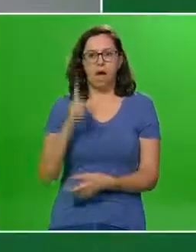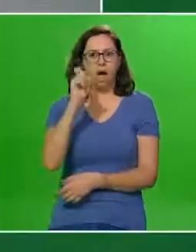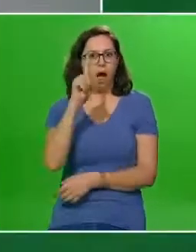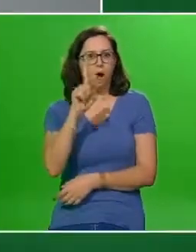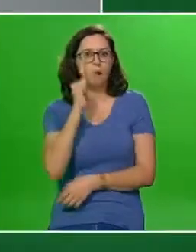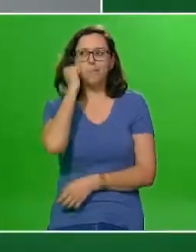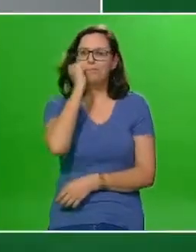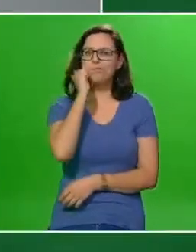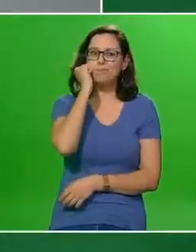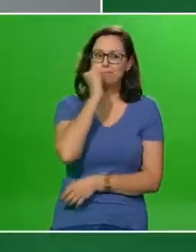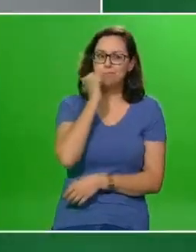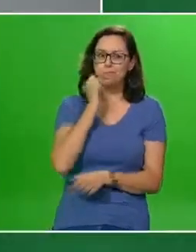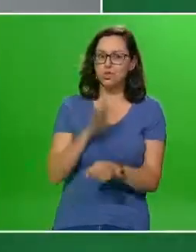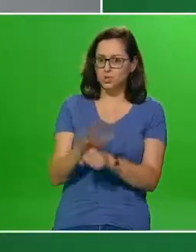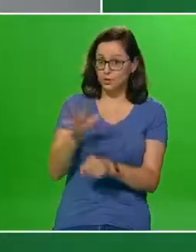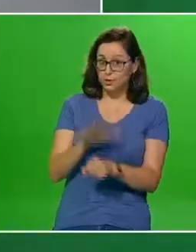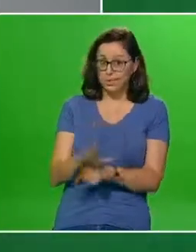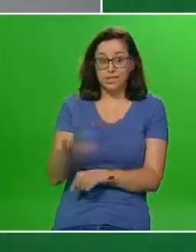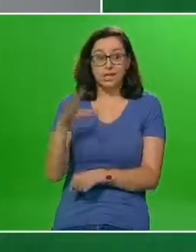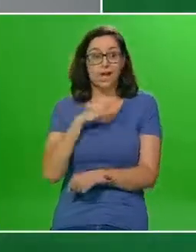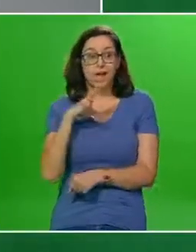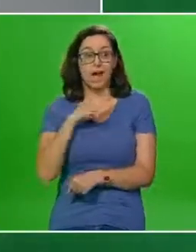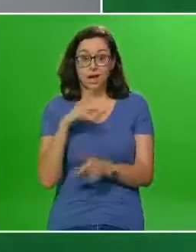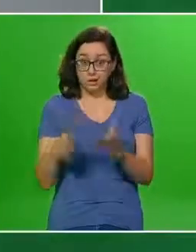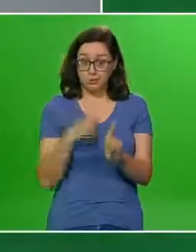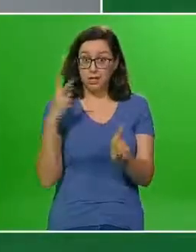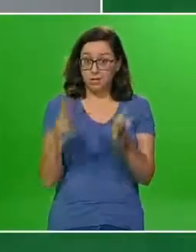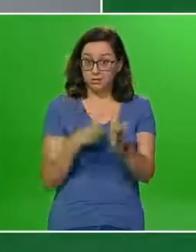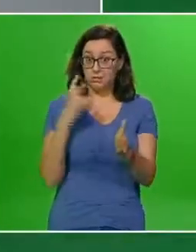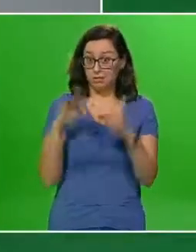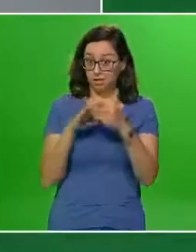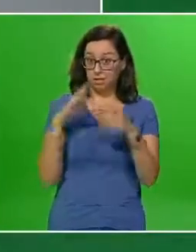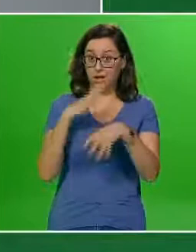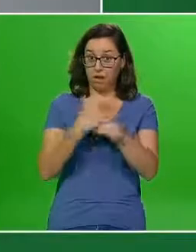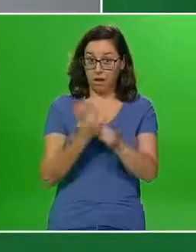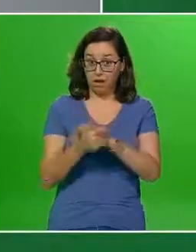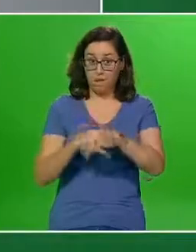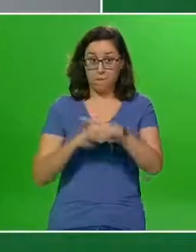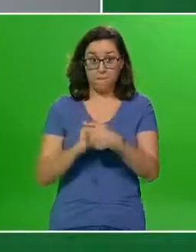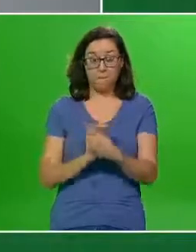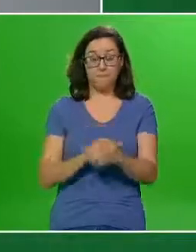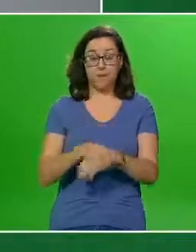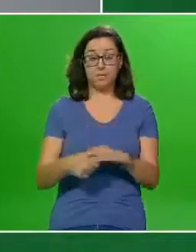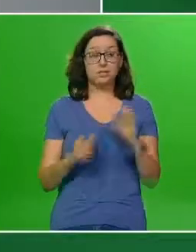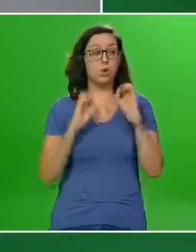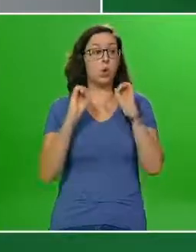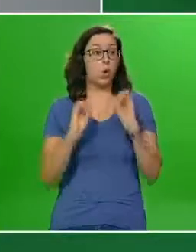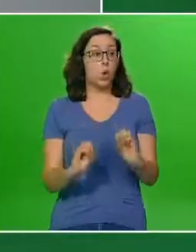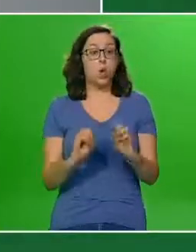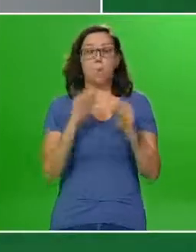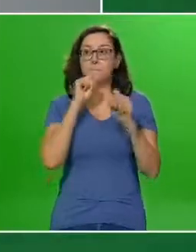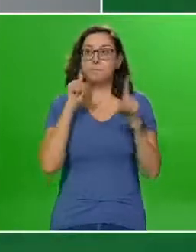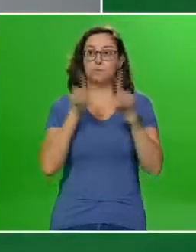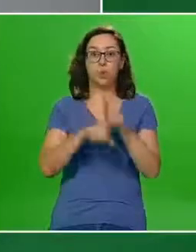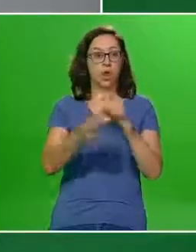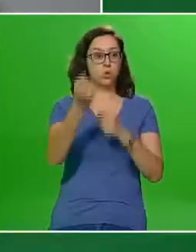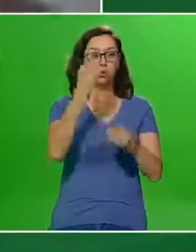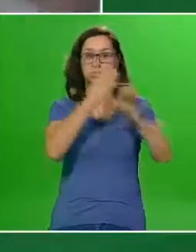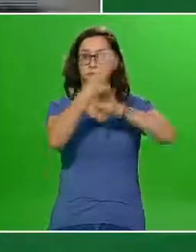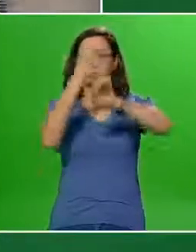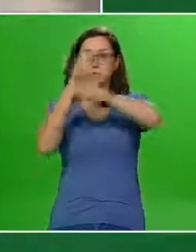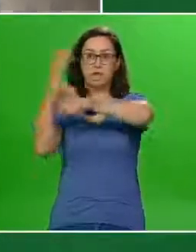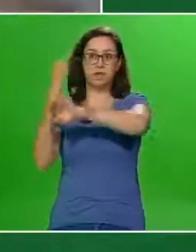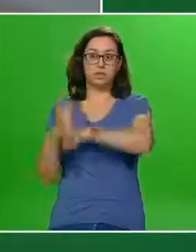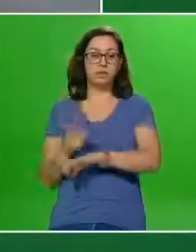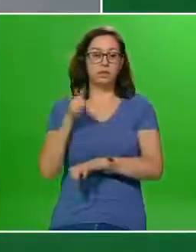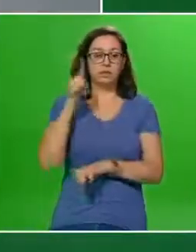en los baños suficiente para que los niños estén constantemente lavando las manos. O no sé, por ejemplo, hay escuelas en varios estados donde han